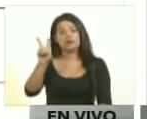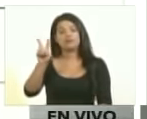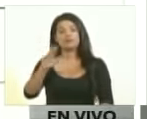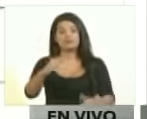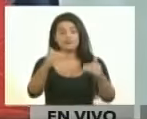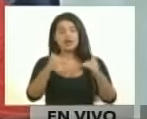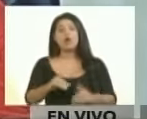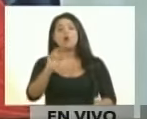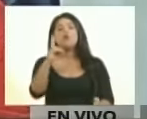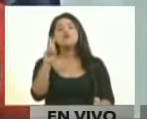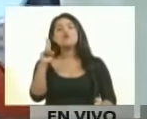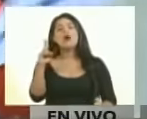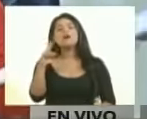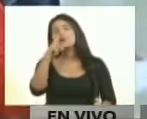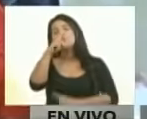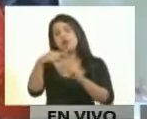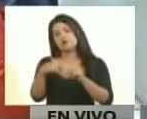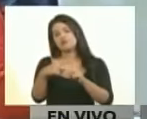tardó 1 año.